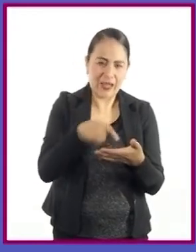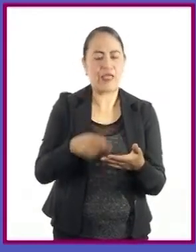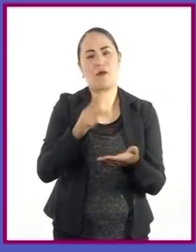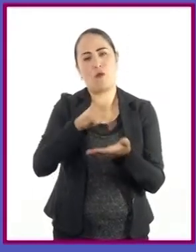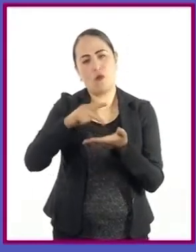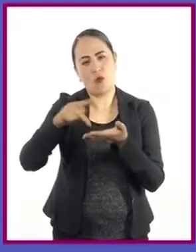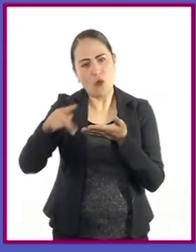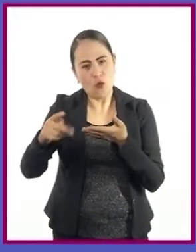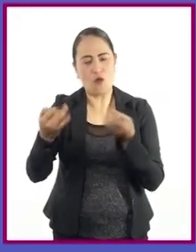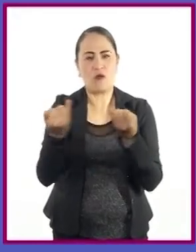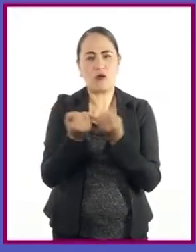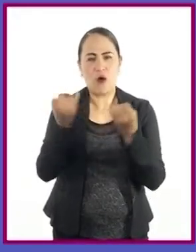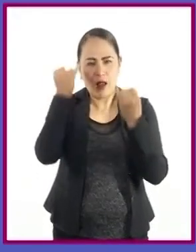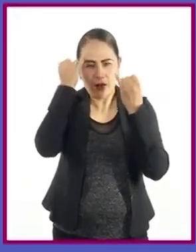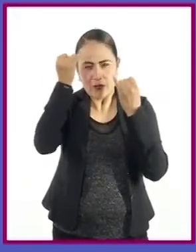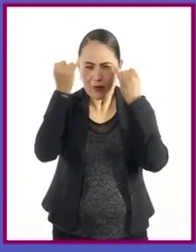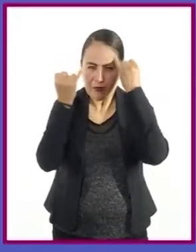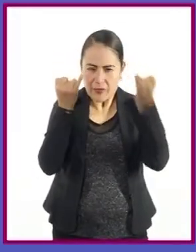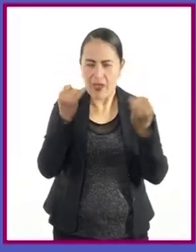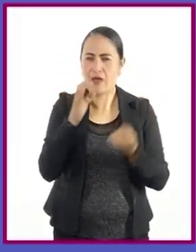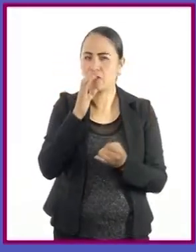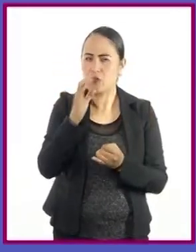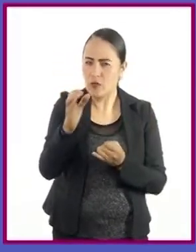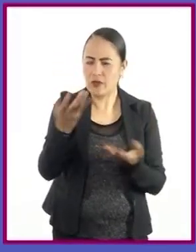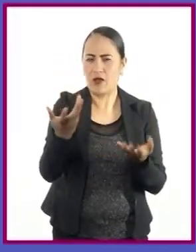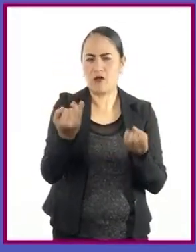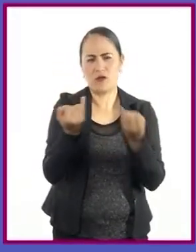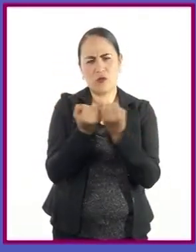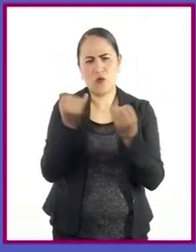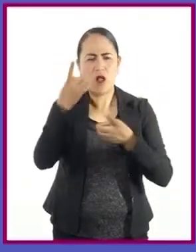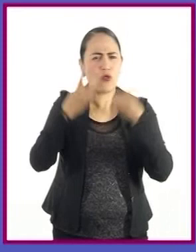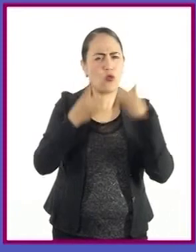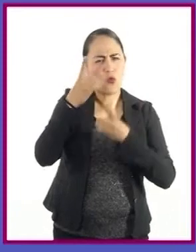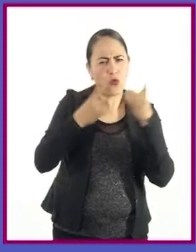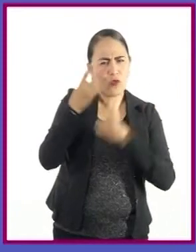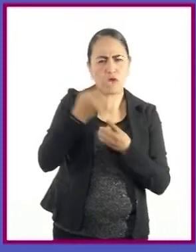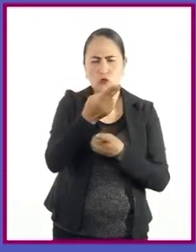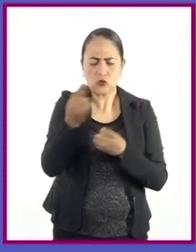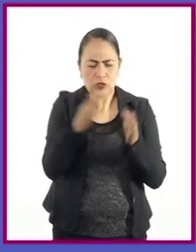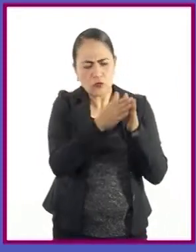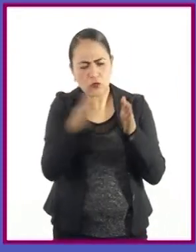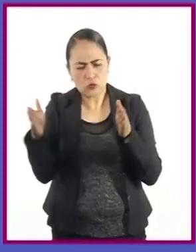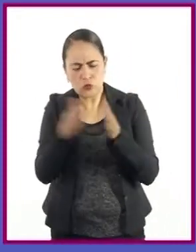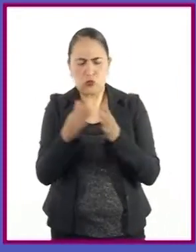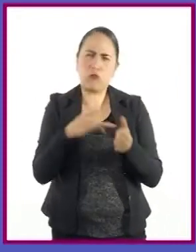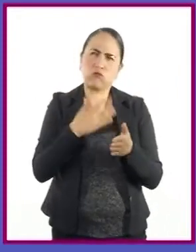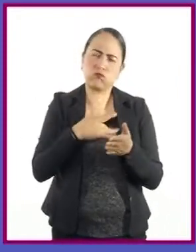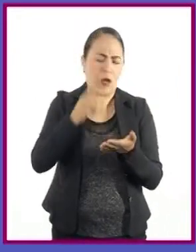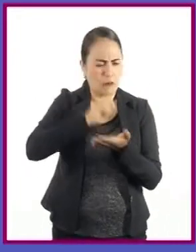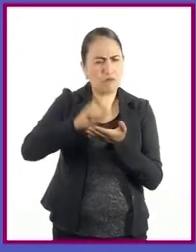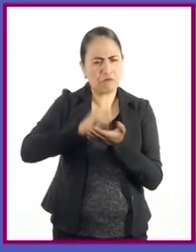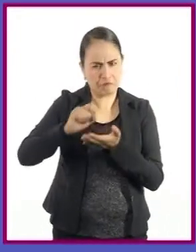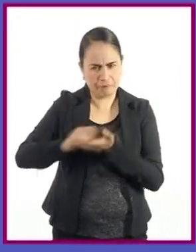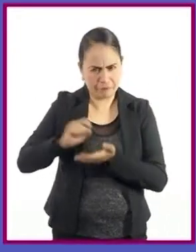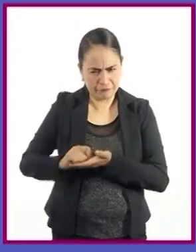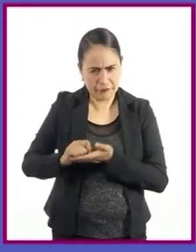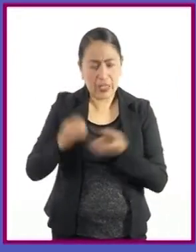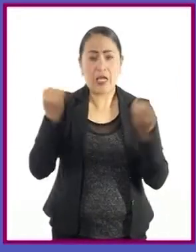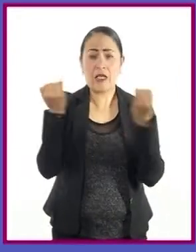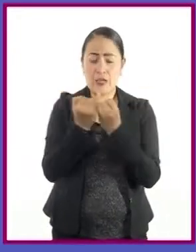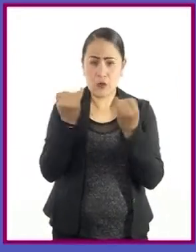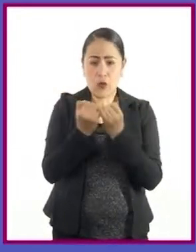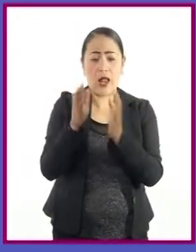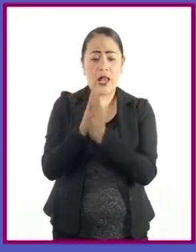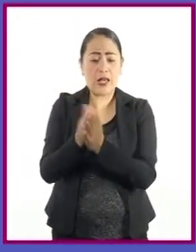realizar anotaciones de las ideas, comentarios y dudas que les vayan surgiendo a lo largo de esta sesión. También recuerden tener cerca